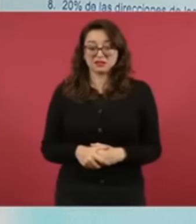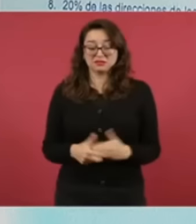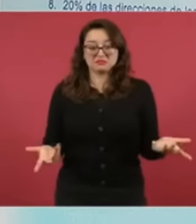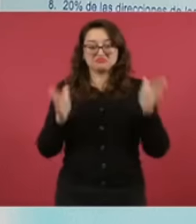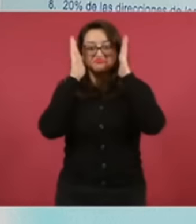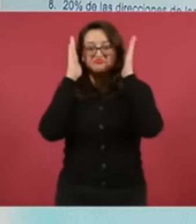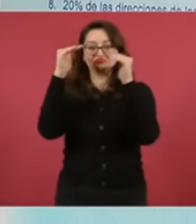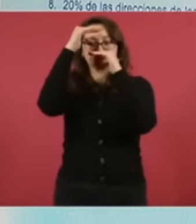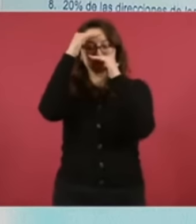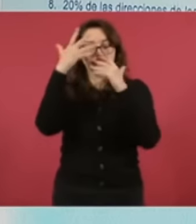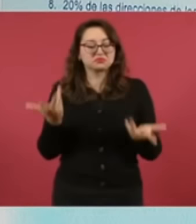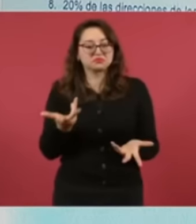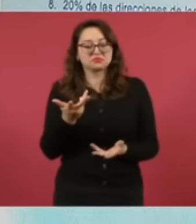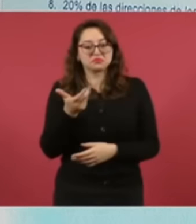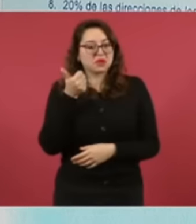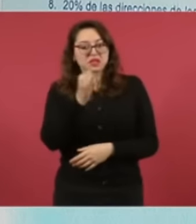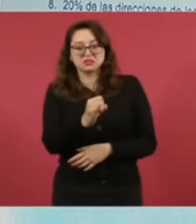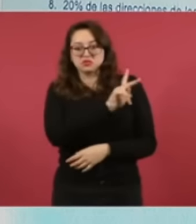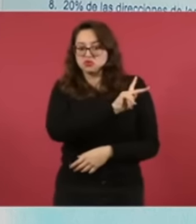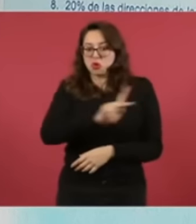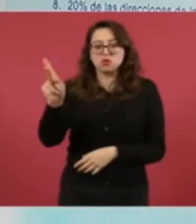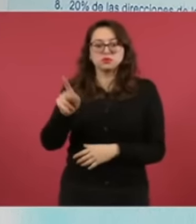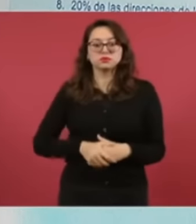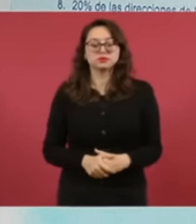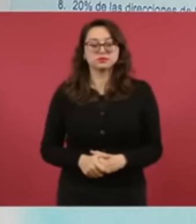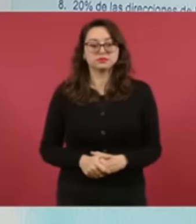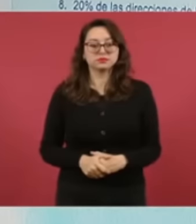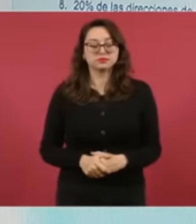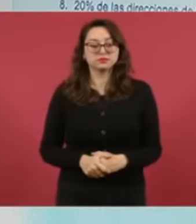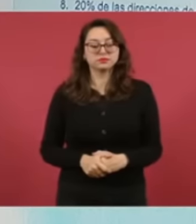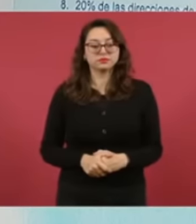conservadora. La mayoría, todos.